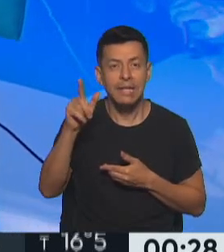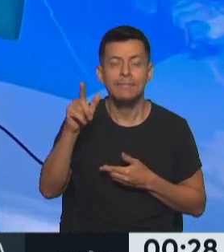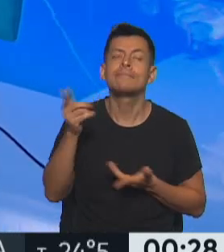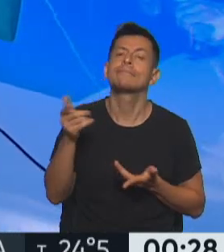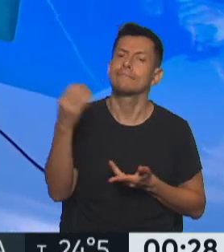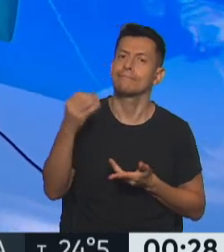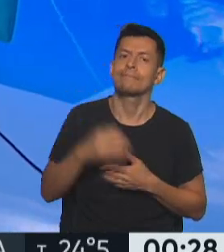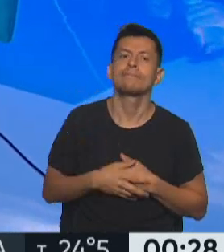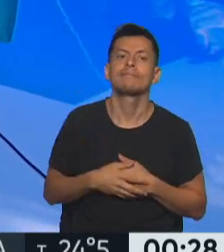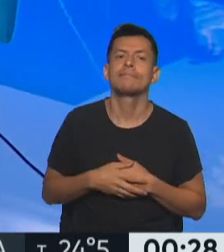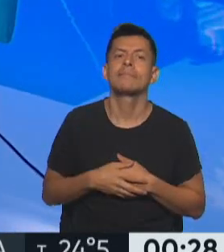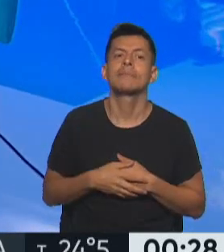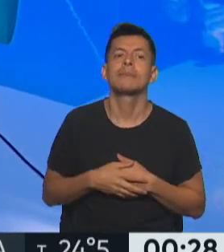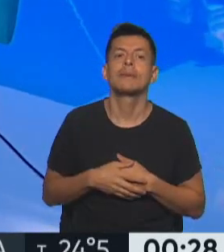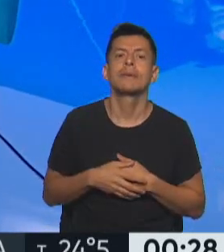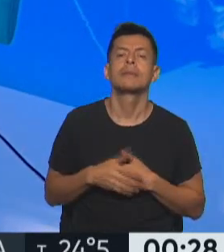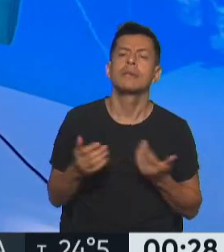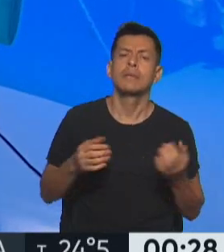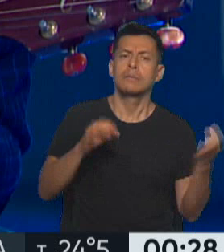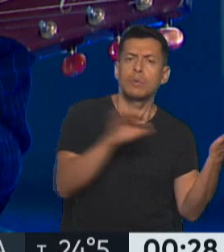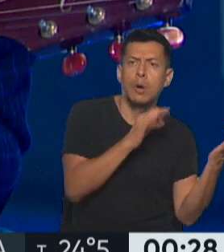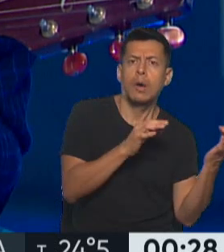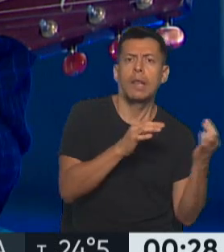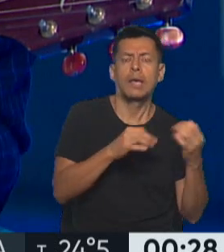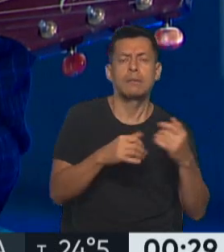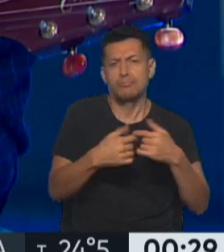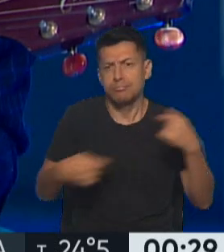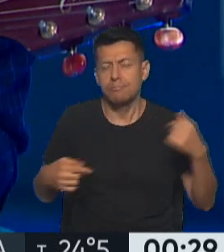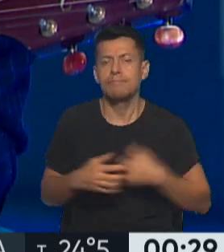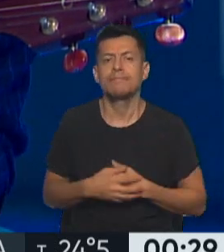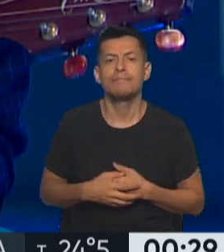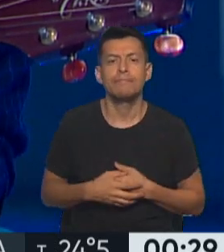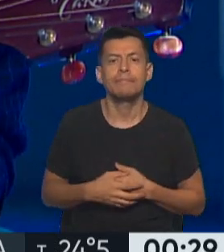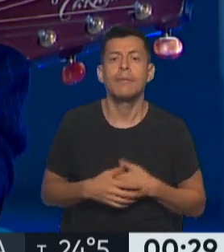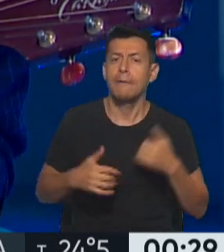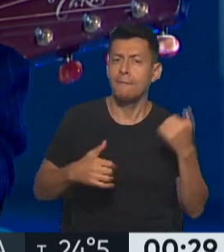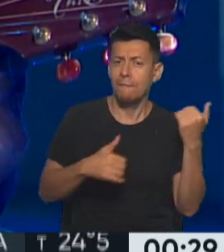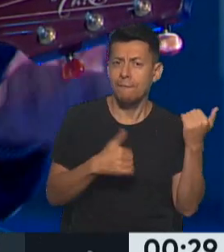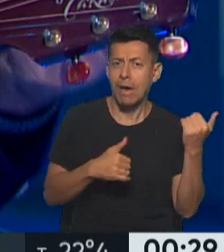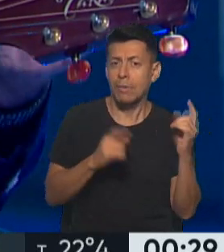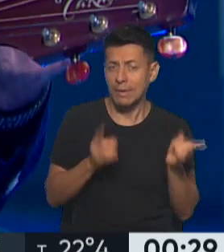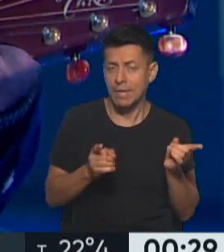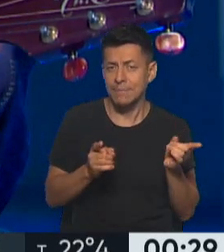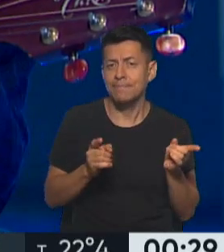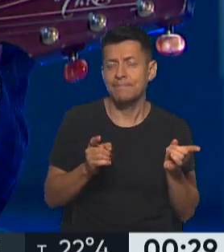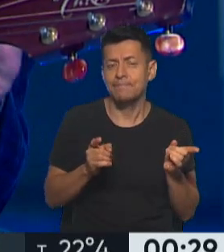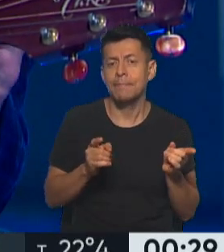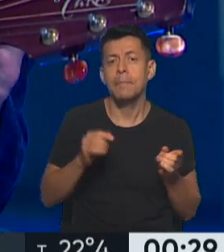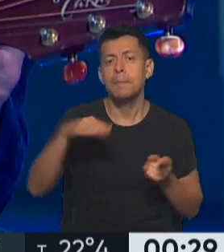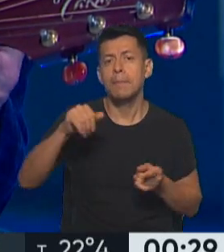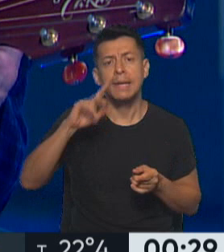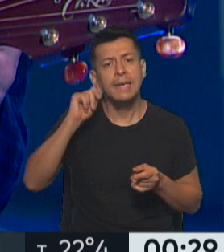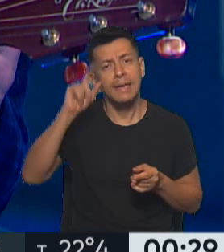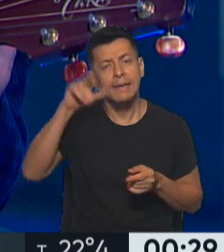por todos lados. Y metiste viola, violín, sí, cello. También bajos, María Eva Albistur, no sé si la tiene María Eva. Sí, claro. Sí, un besito, María Eva. El violín de